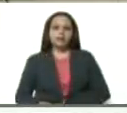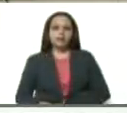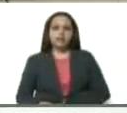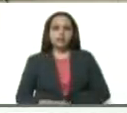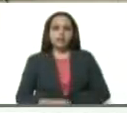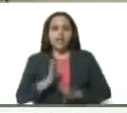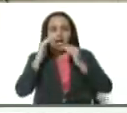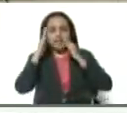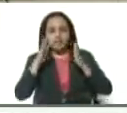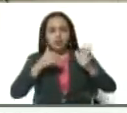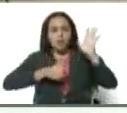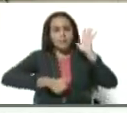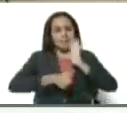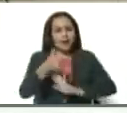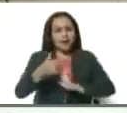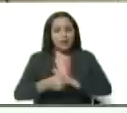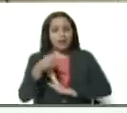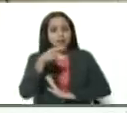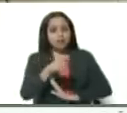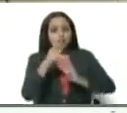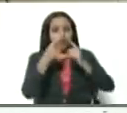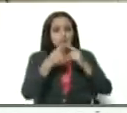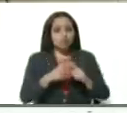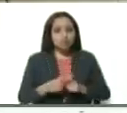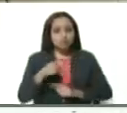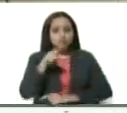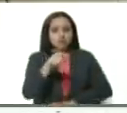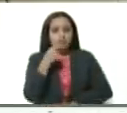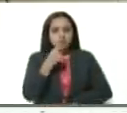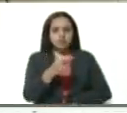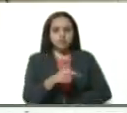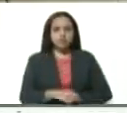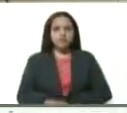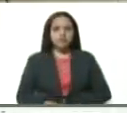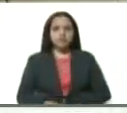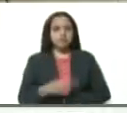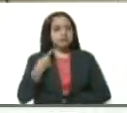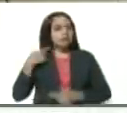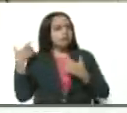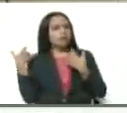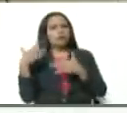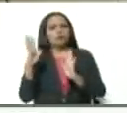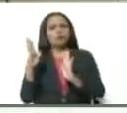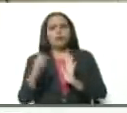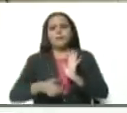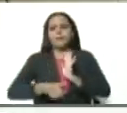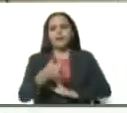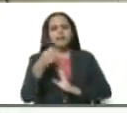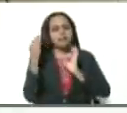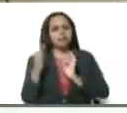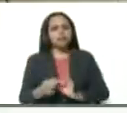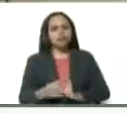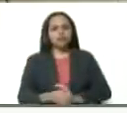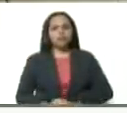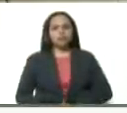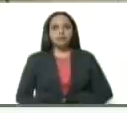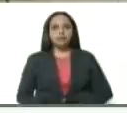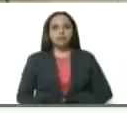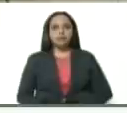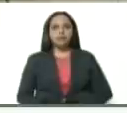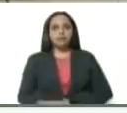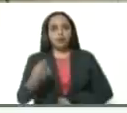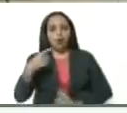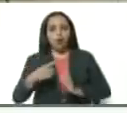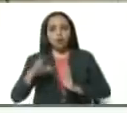estoy seguro que más de esta cifra que dice aquí. ¡Uf! Más que seguro. En otros